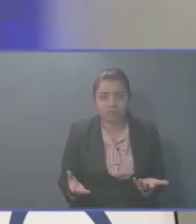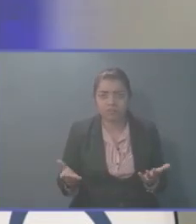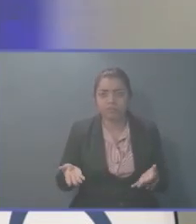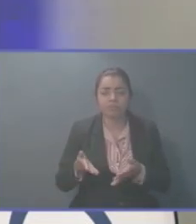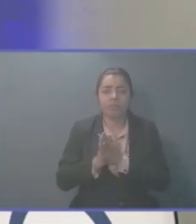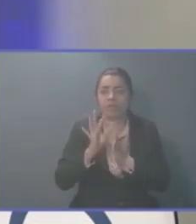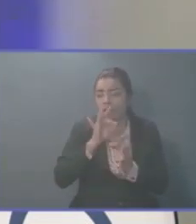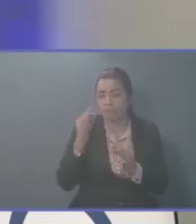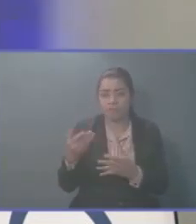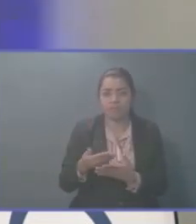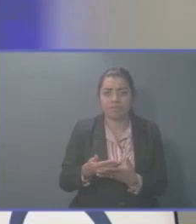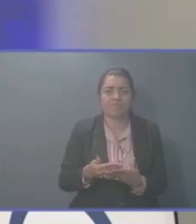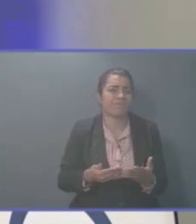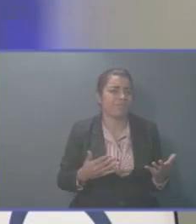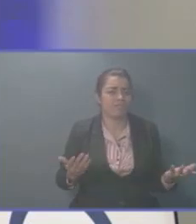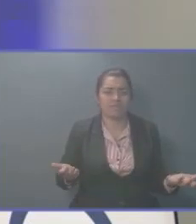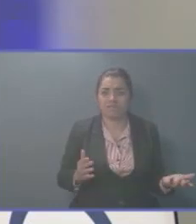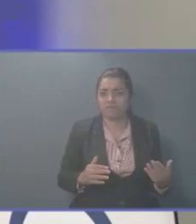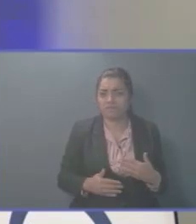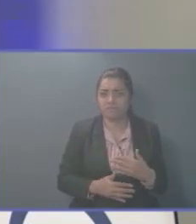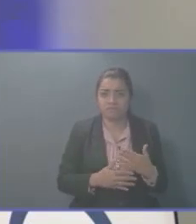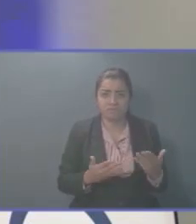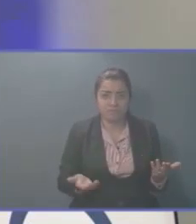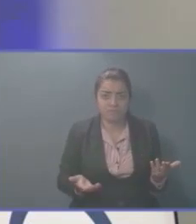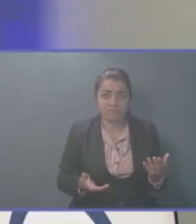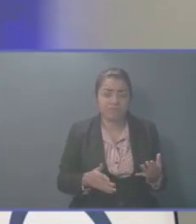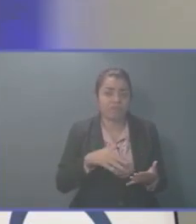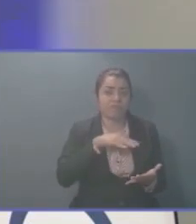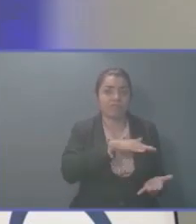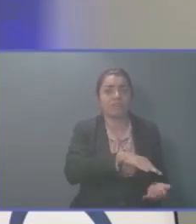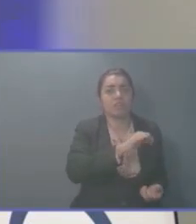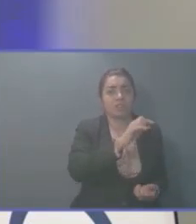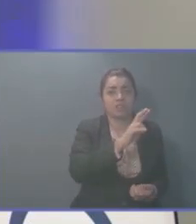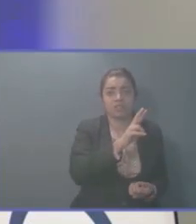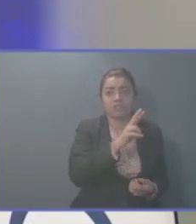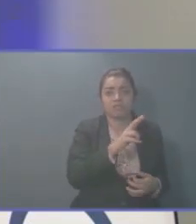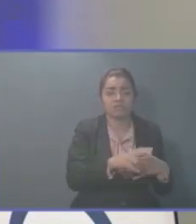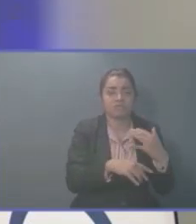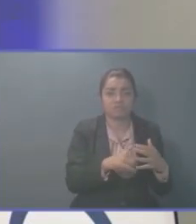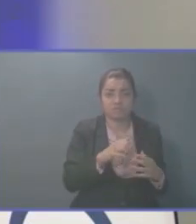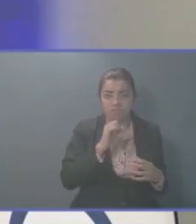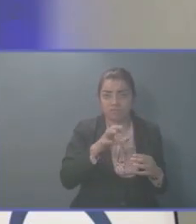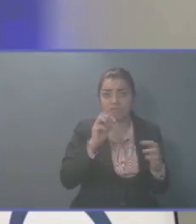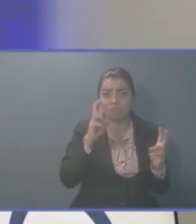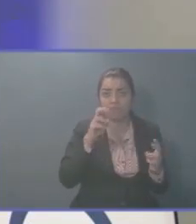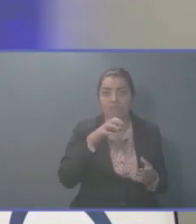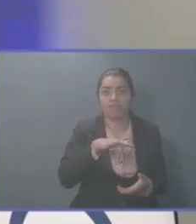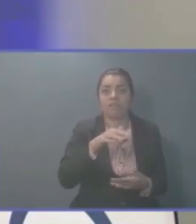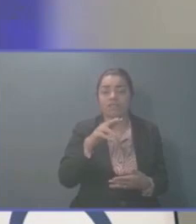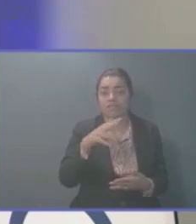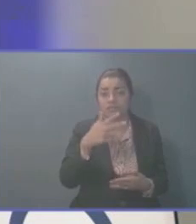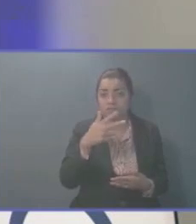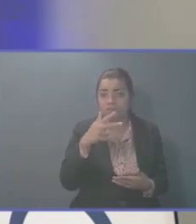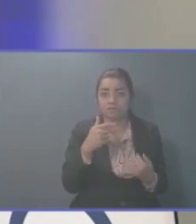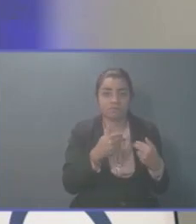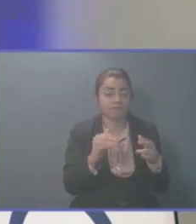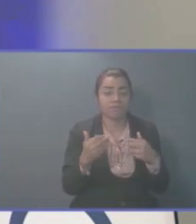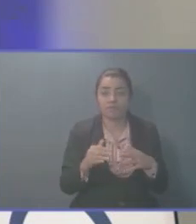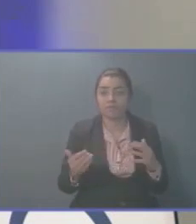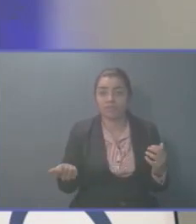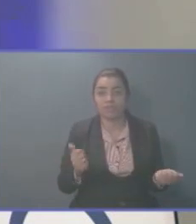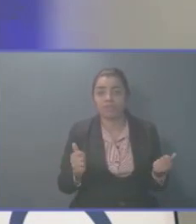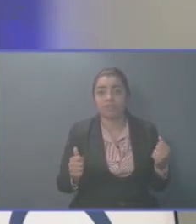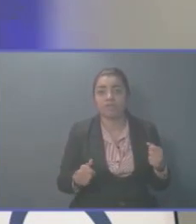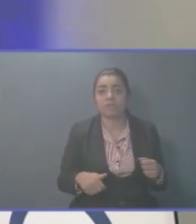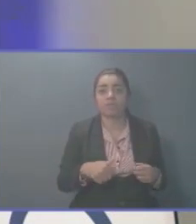solicitud. No se ha terminado, digamos, la fase 2 y ya están en el tema de la fase 3. ¿Puede ser que sean diferentes? Sí.